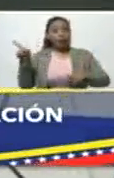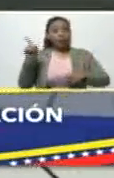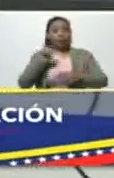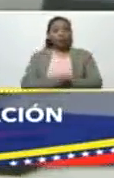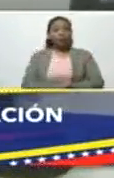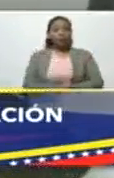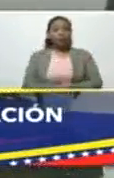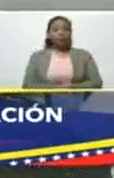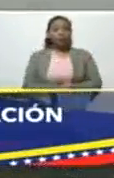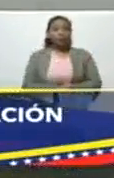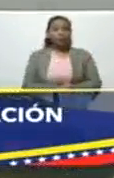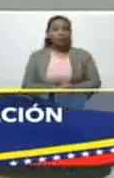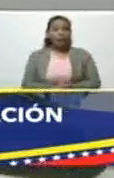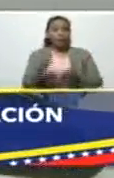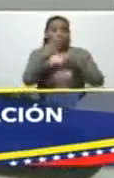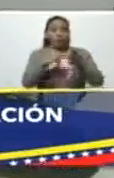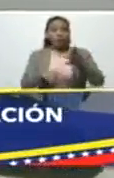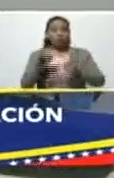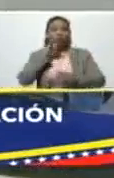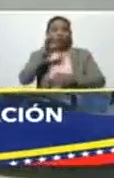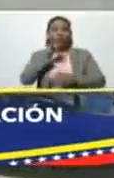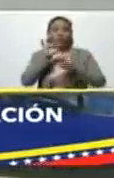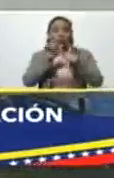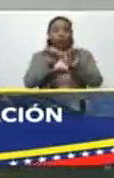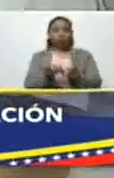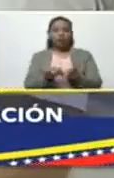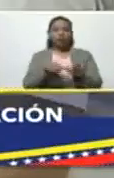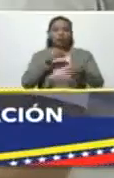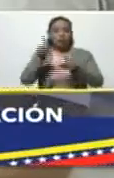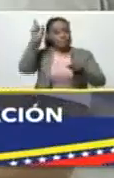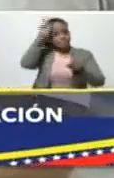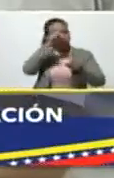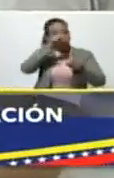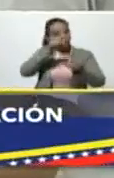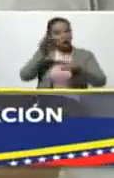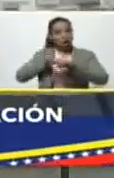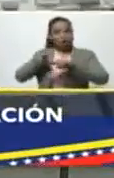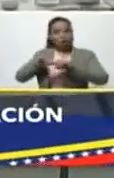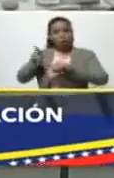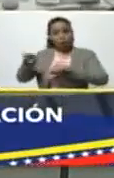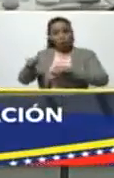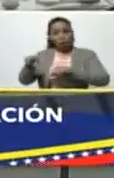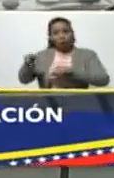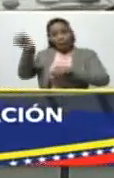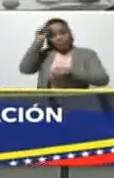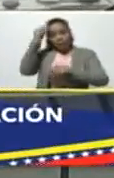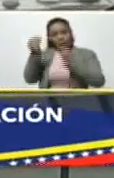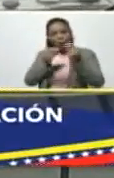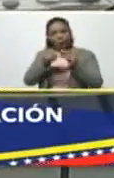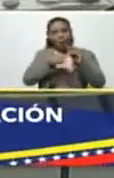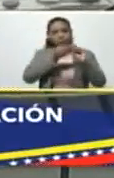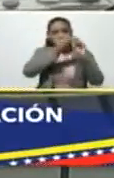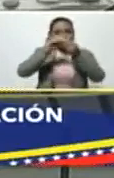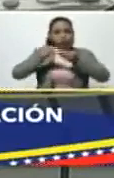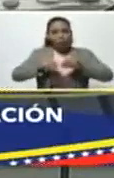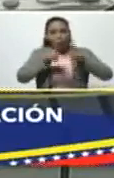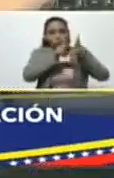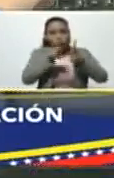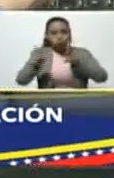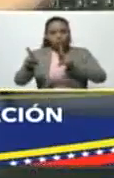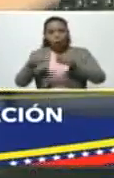de recursos informáticos se le enseña a los niños cómo programar de una forma